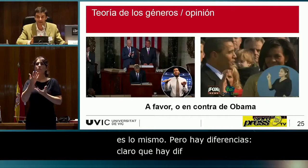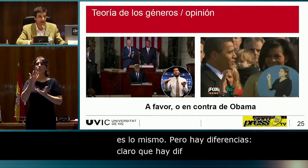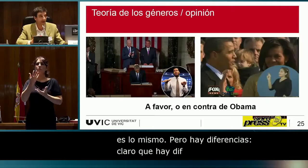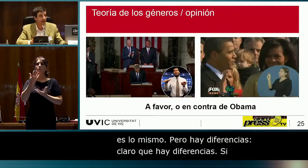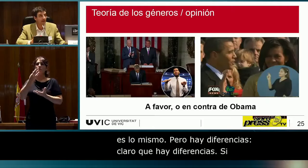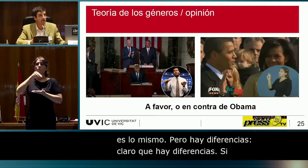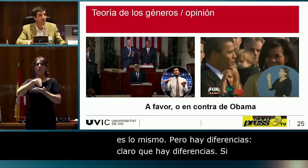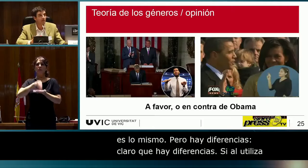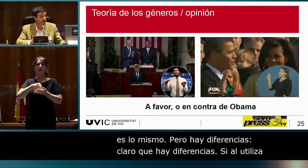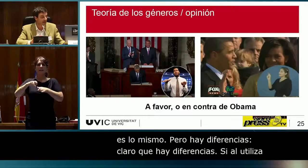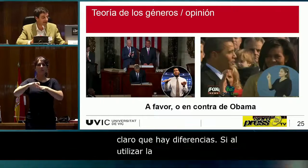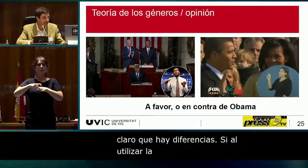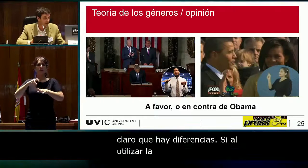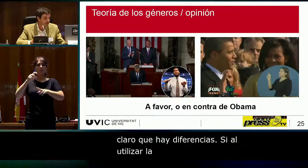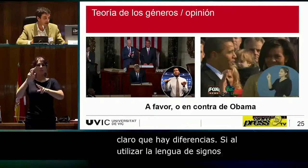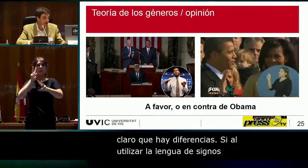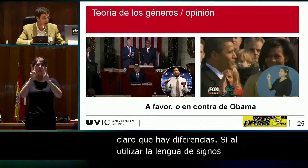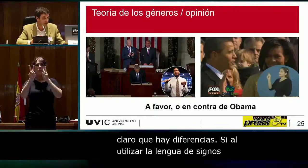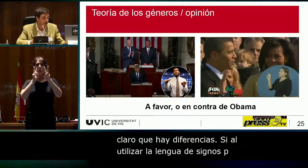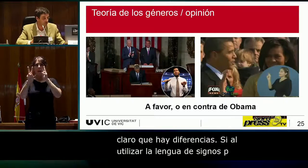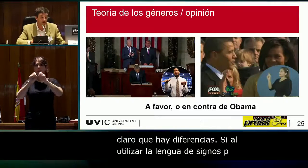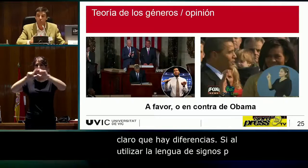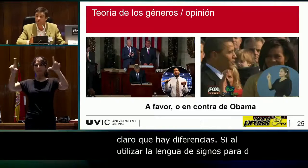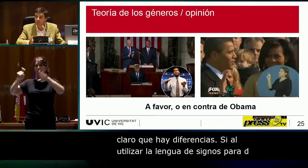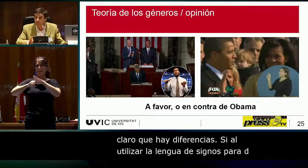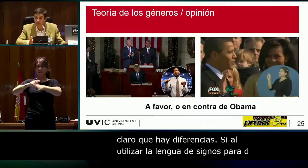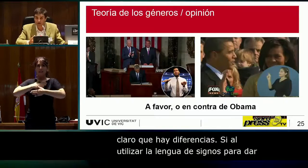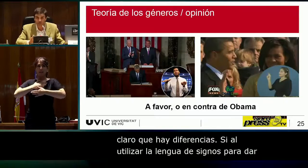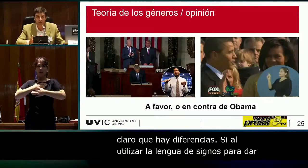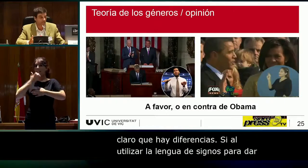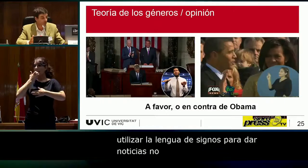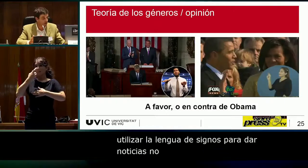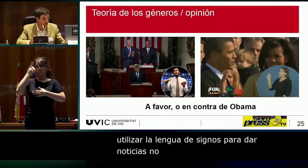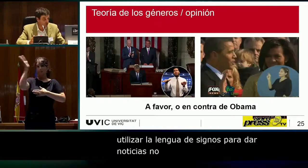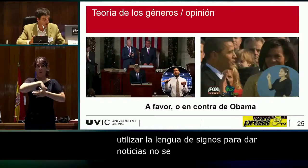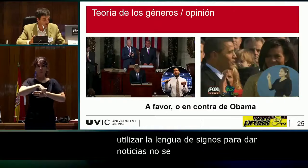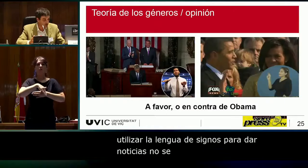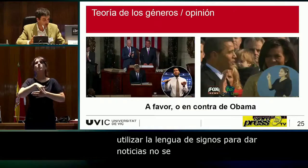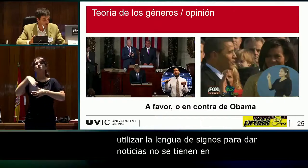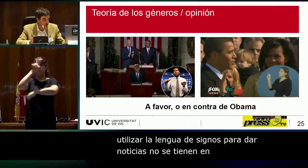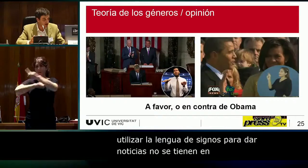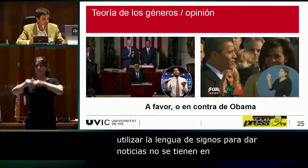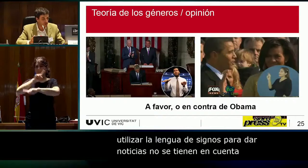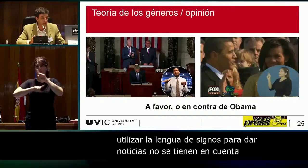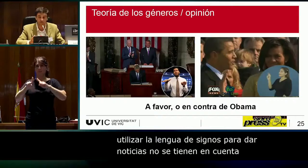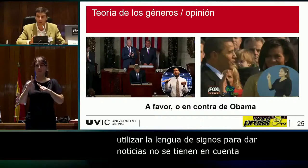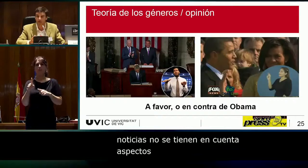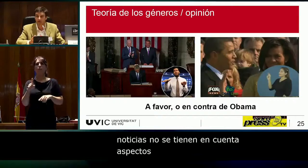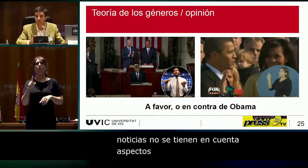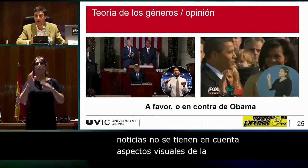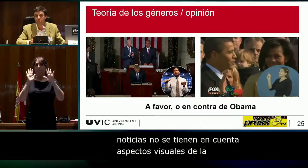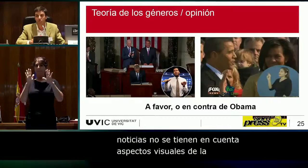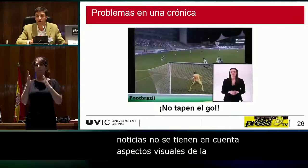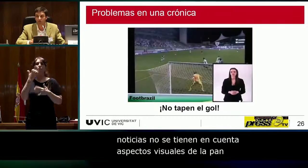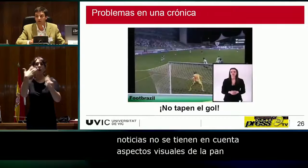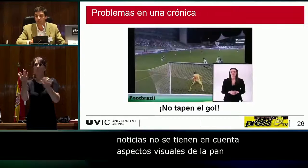de la pantalla, aspectos característicos de la lengua de signos, suceden problemas con los géneros. ¿Qué problemas suceden?